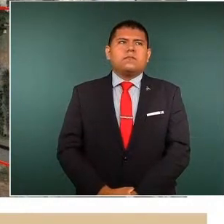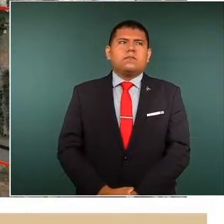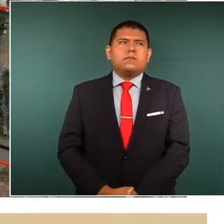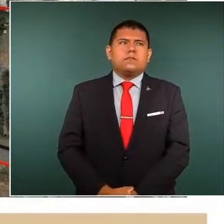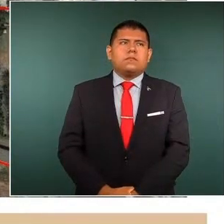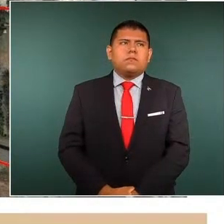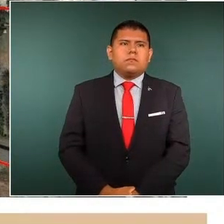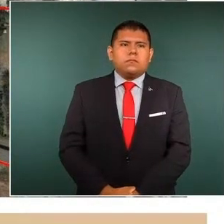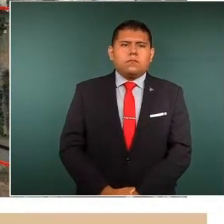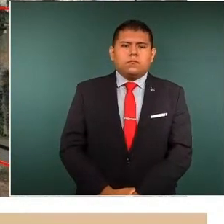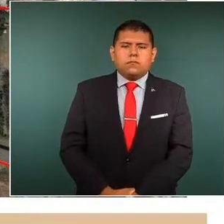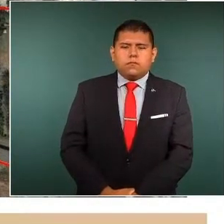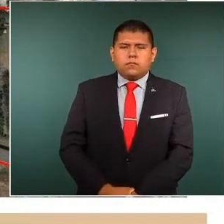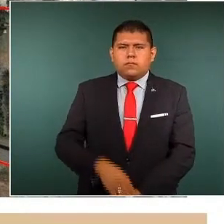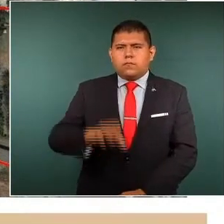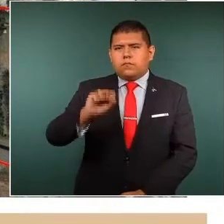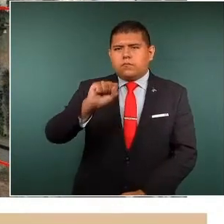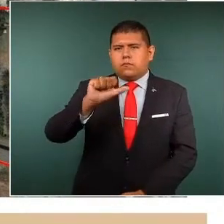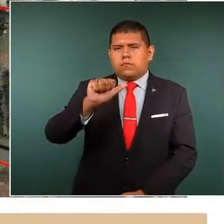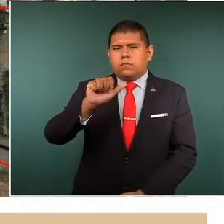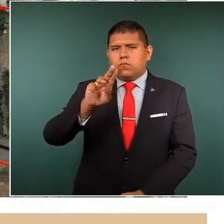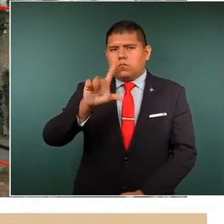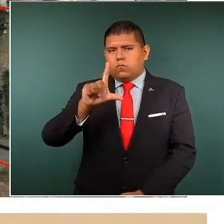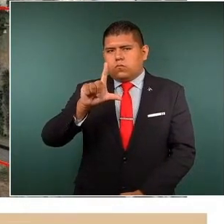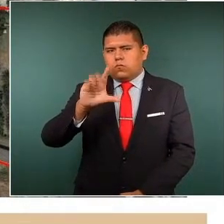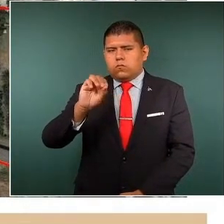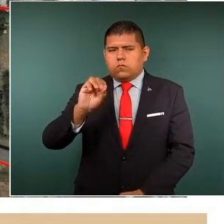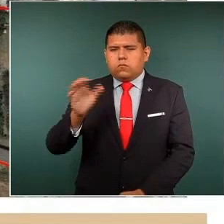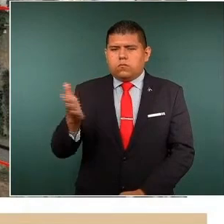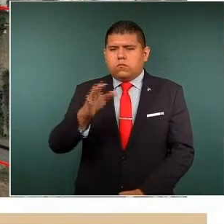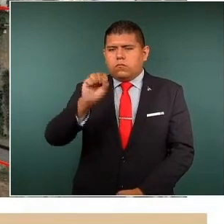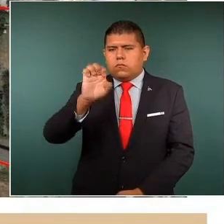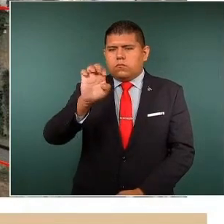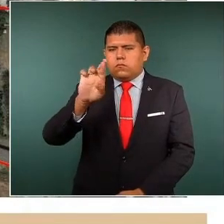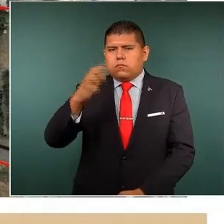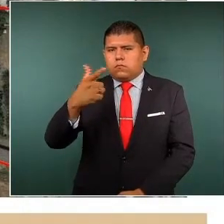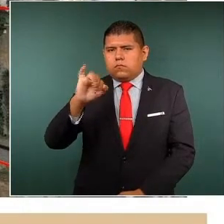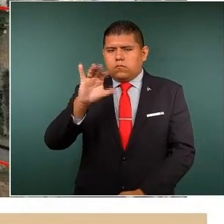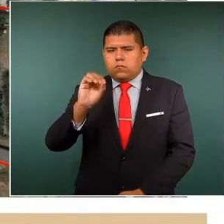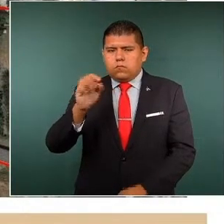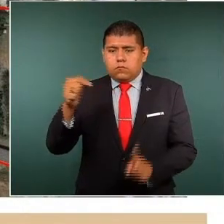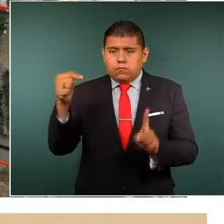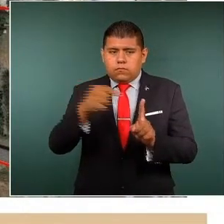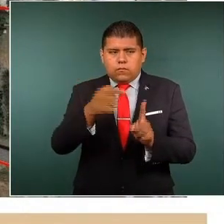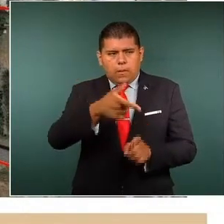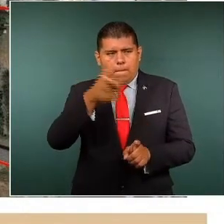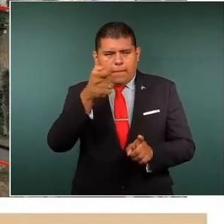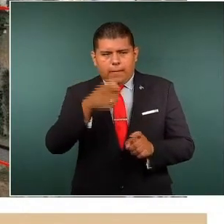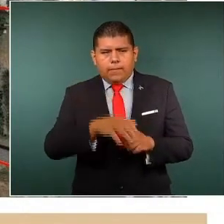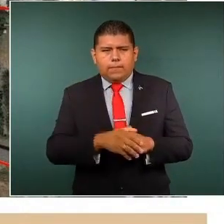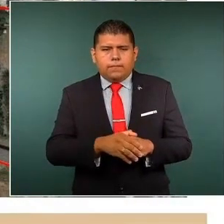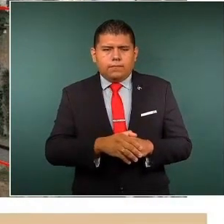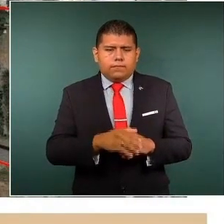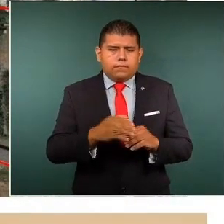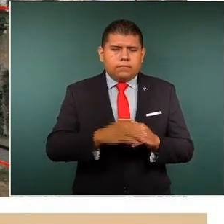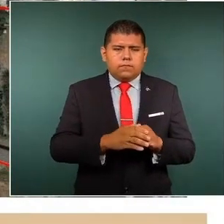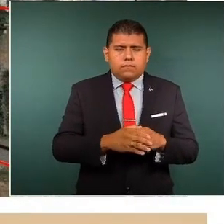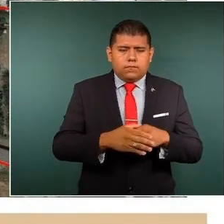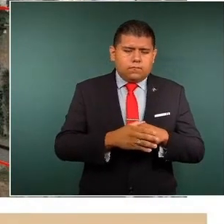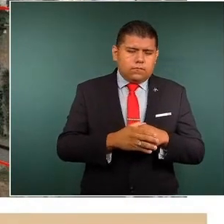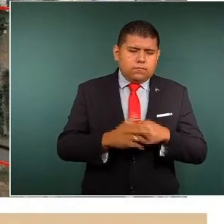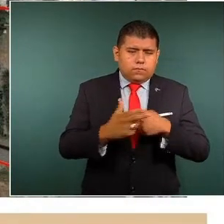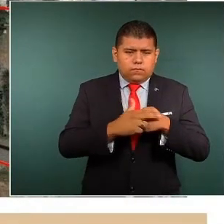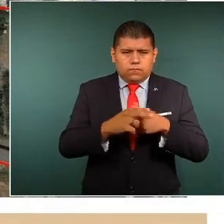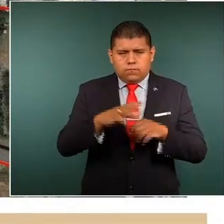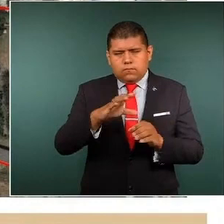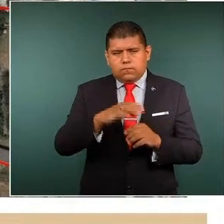Saulo Sergio, el Cebollo, es el lesionado con arma de fuego. Él está, permanece